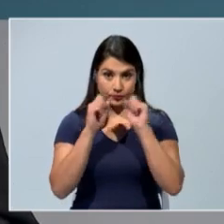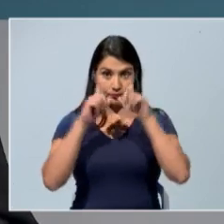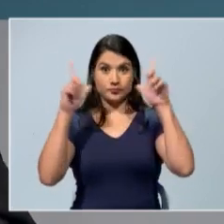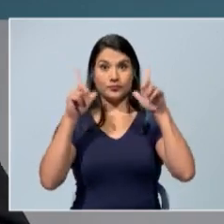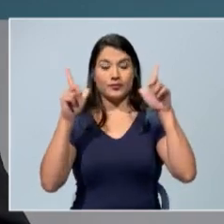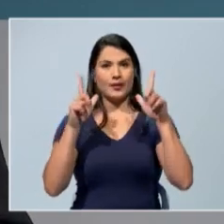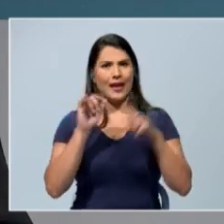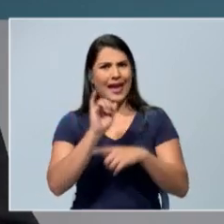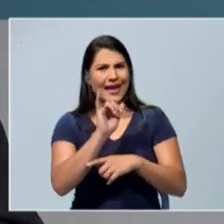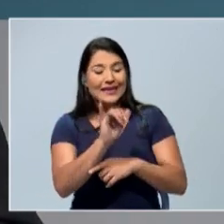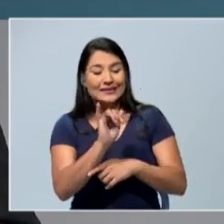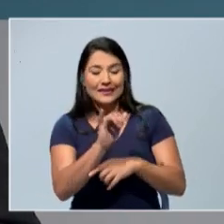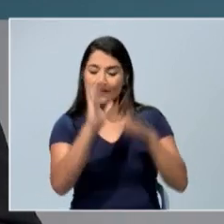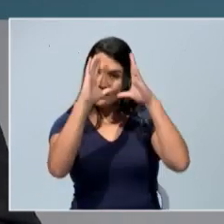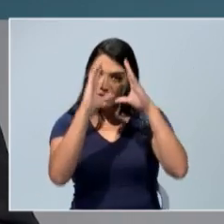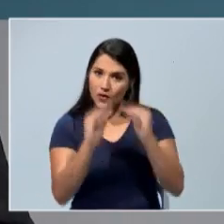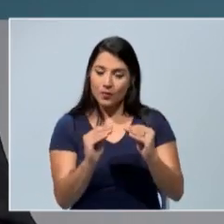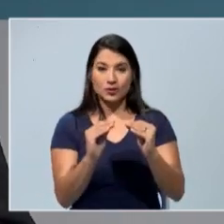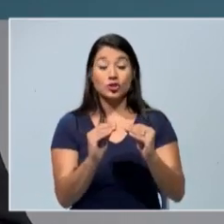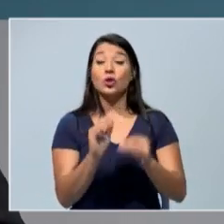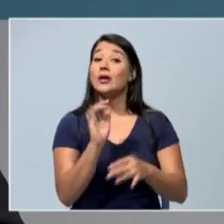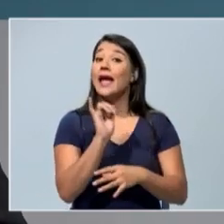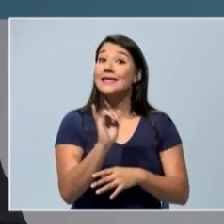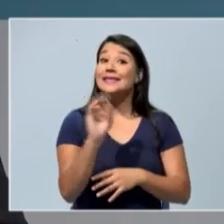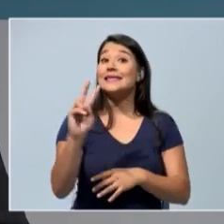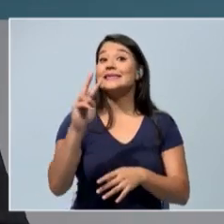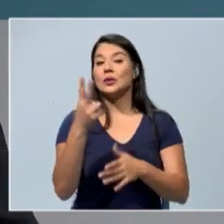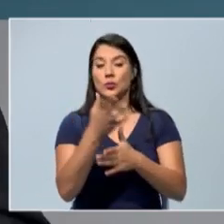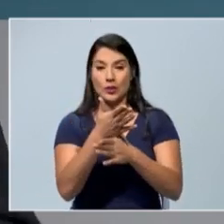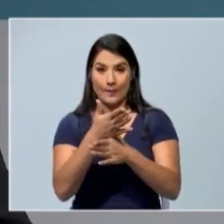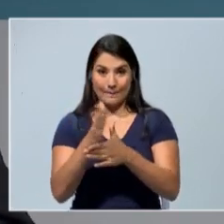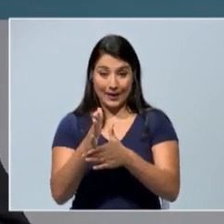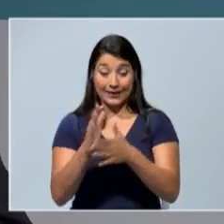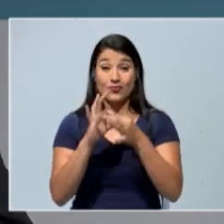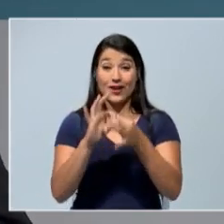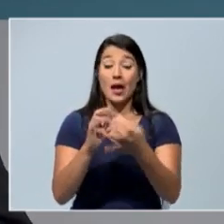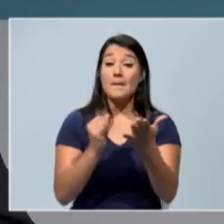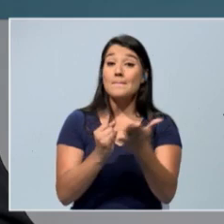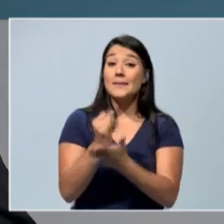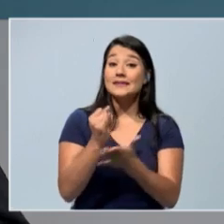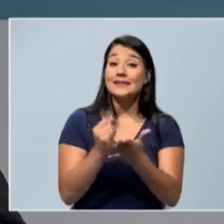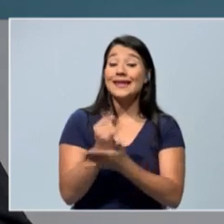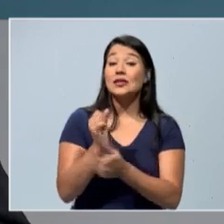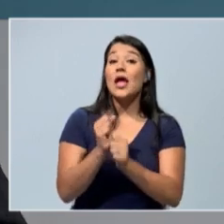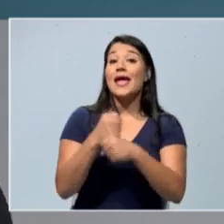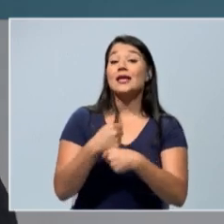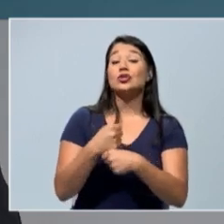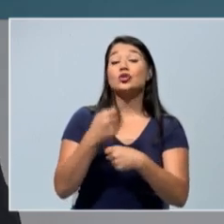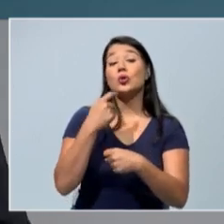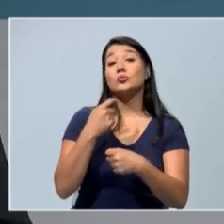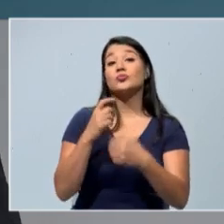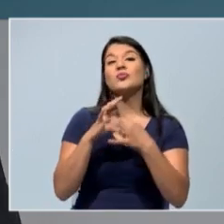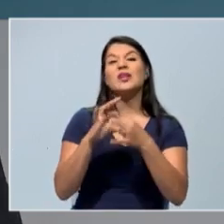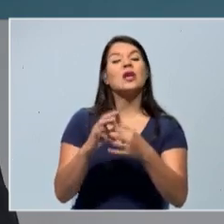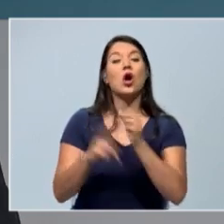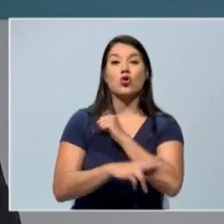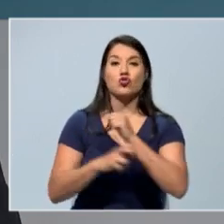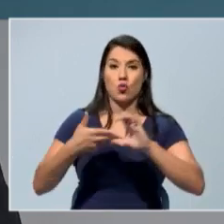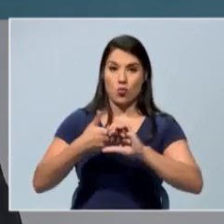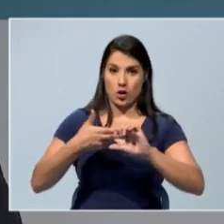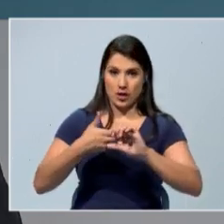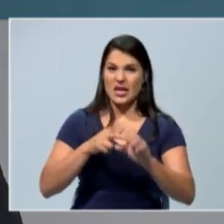Impresionantes imágenes, impresionante contenido. Esta fue la segunda entrega del reportaje sobre robo de combustible que elaboró